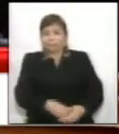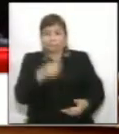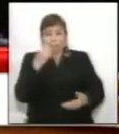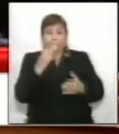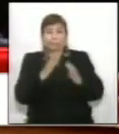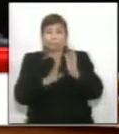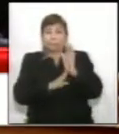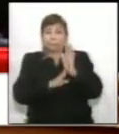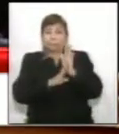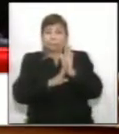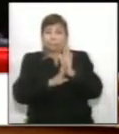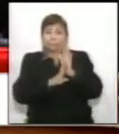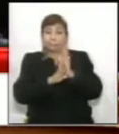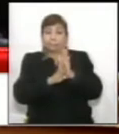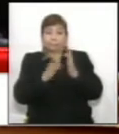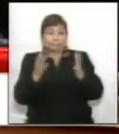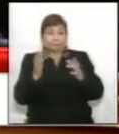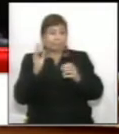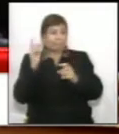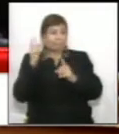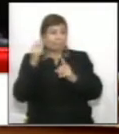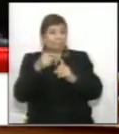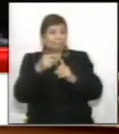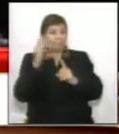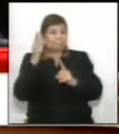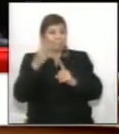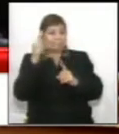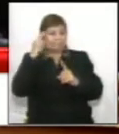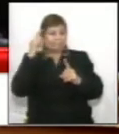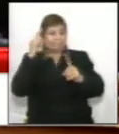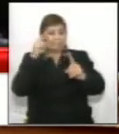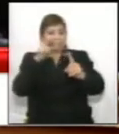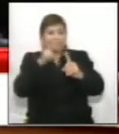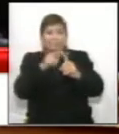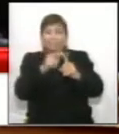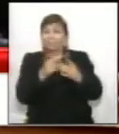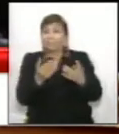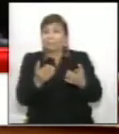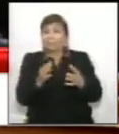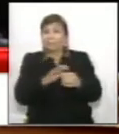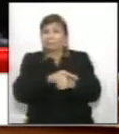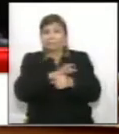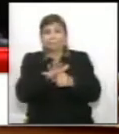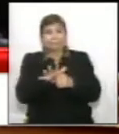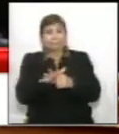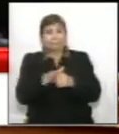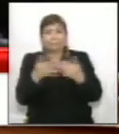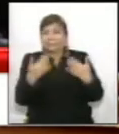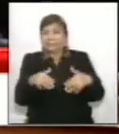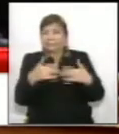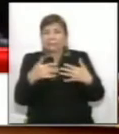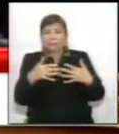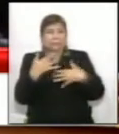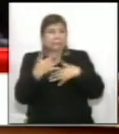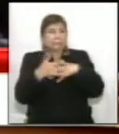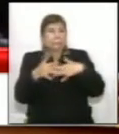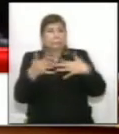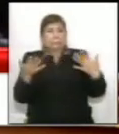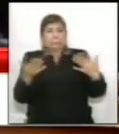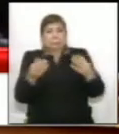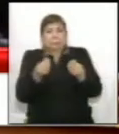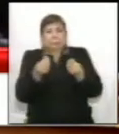superar este reto que lamentablemente la pandemia nos ha desnudado cómo